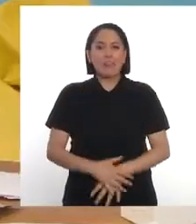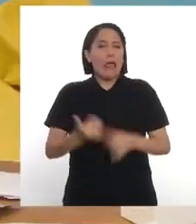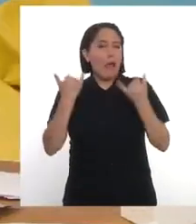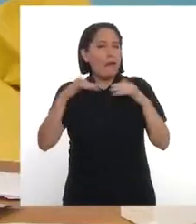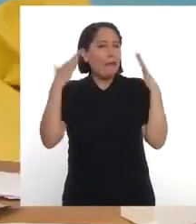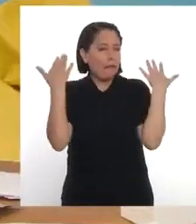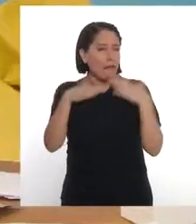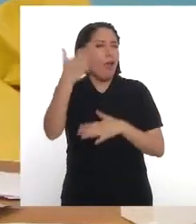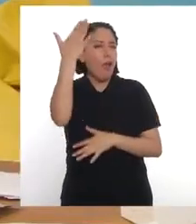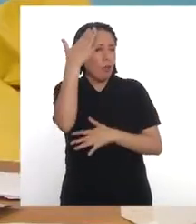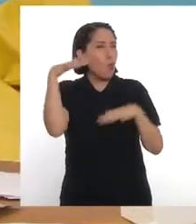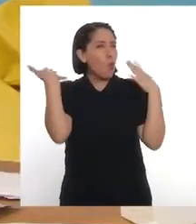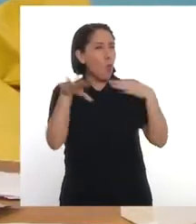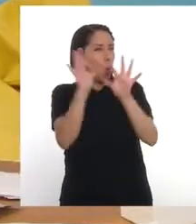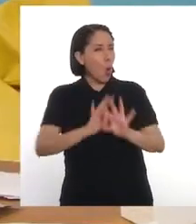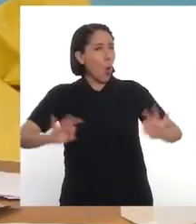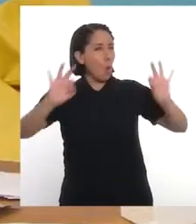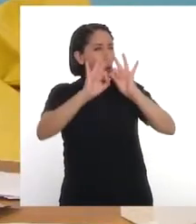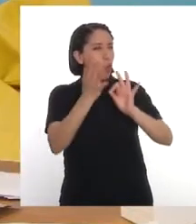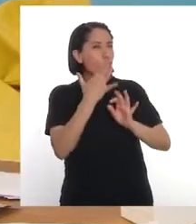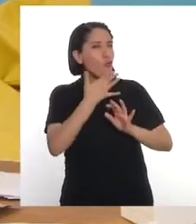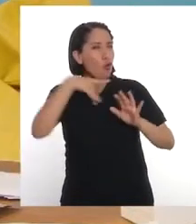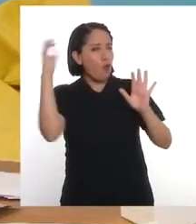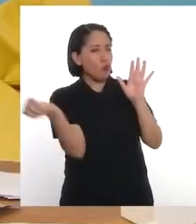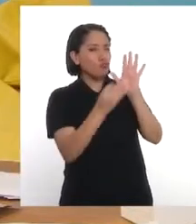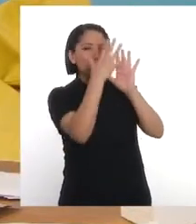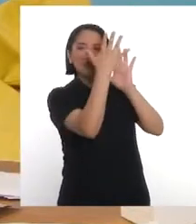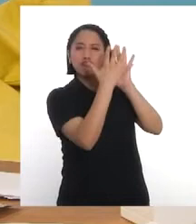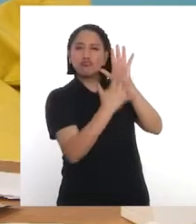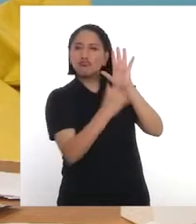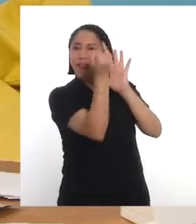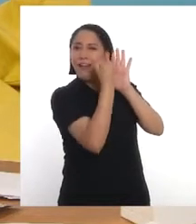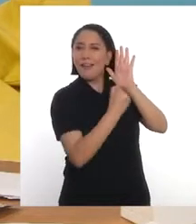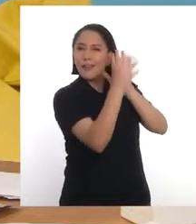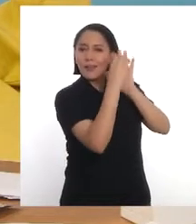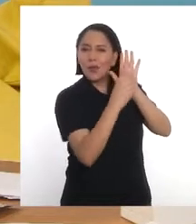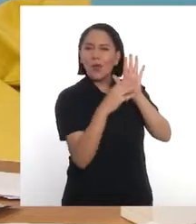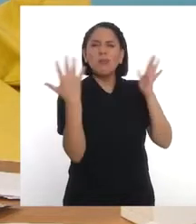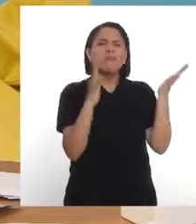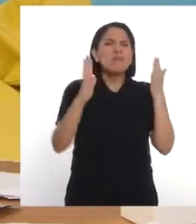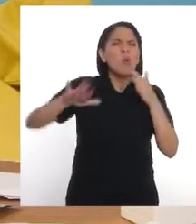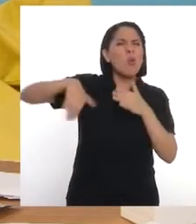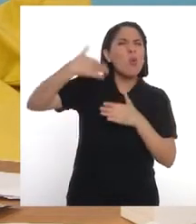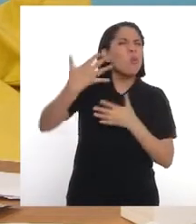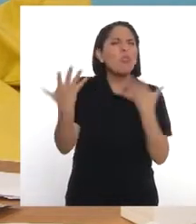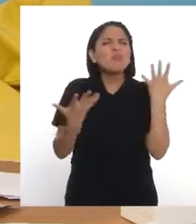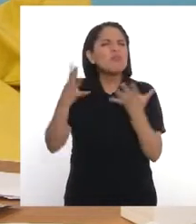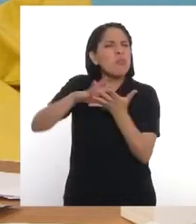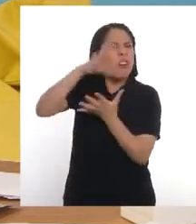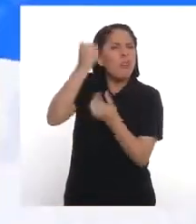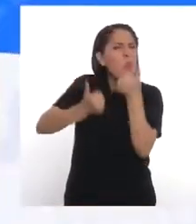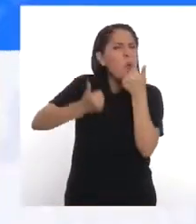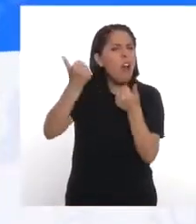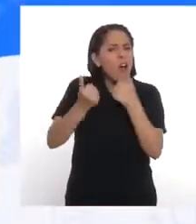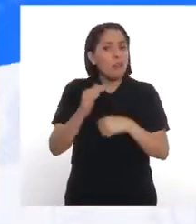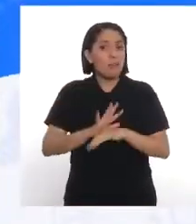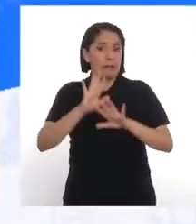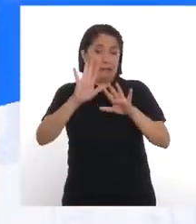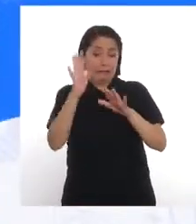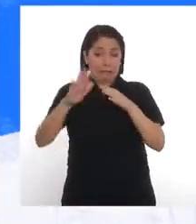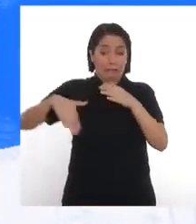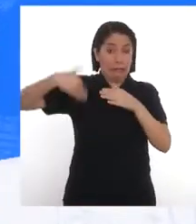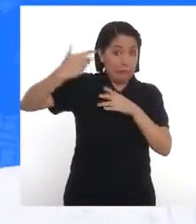Ahora que ya sabemos cuán importantes son los colores en el mundo del cómic, ¿qué sería lo siguiente que tenemos que aprender? Antes de ir